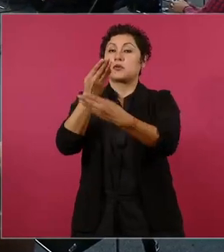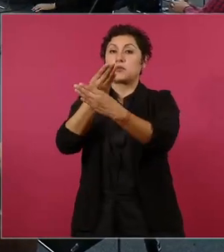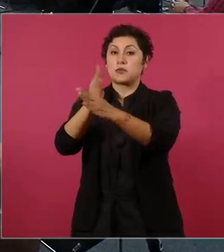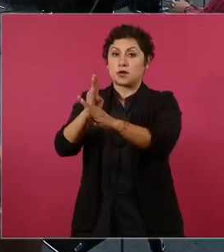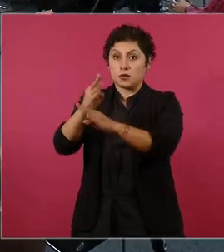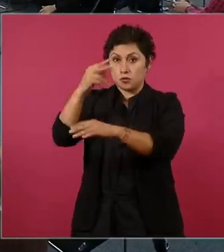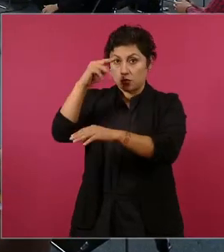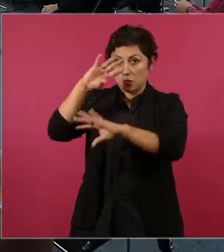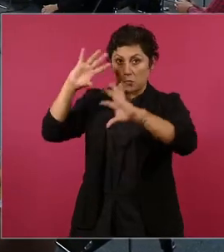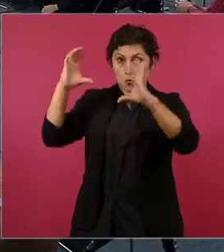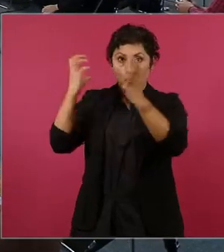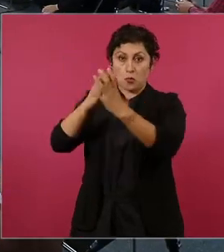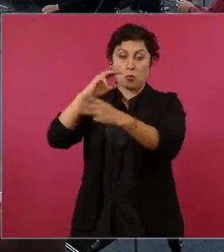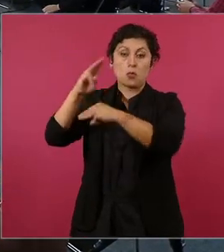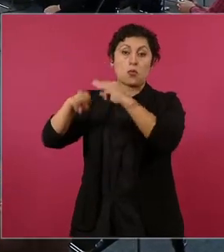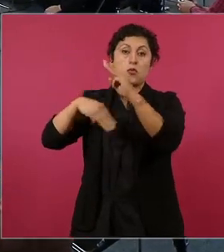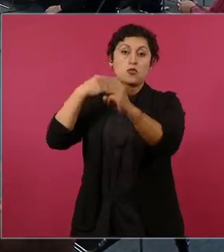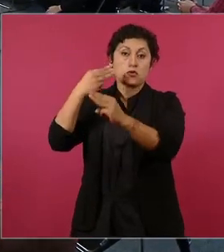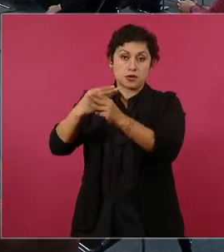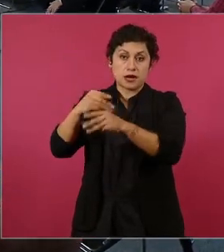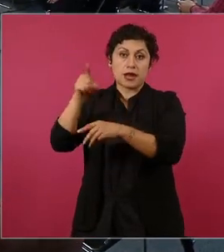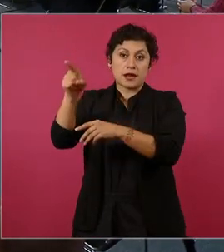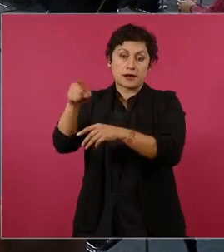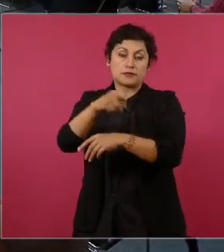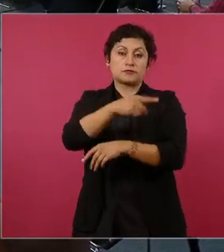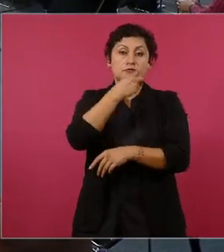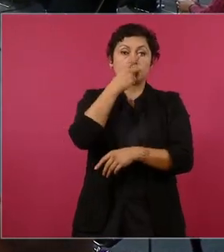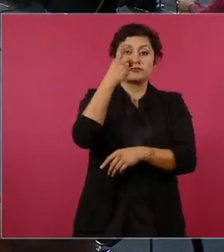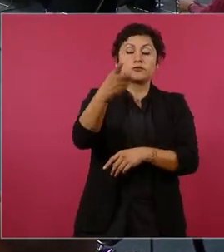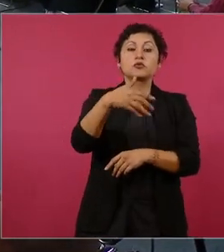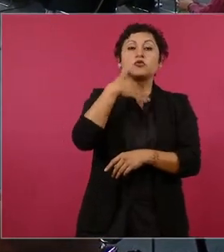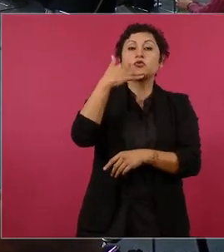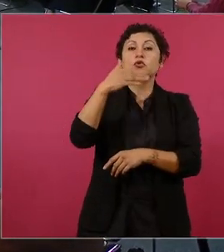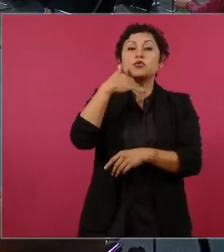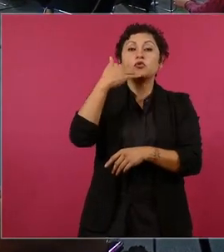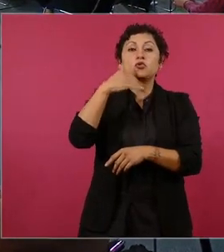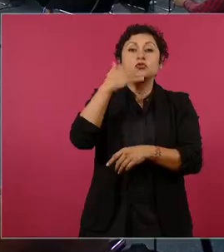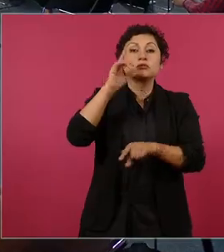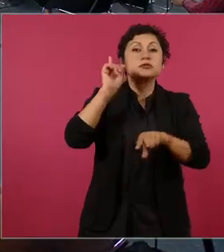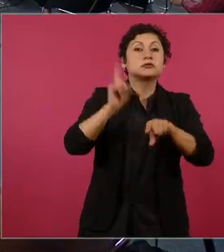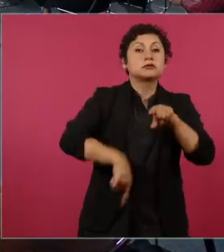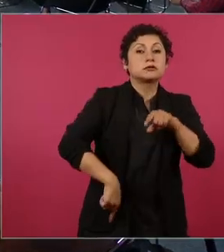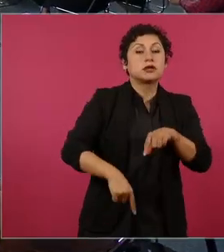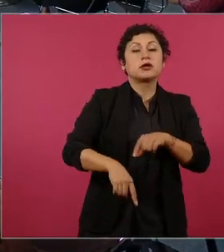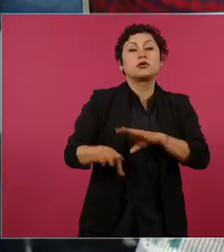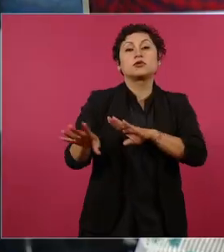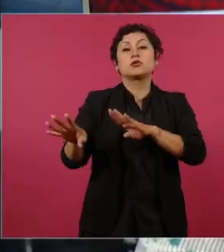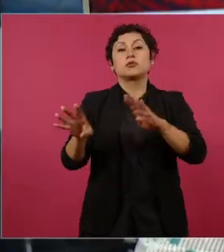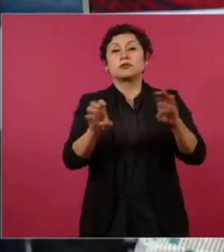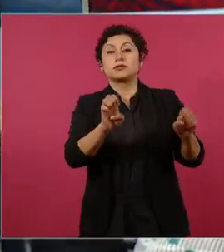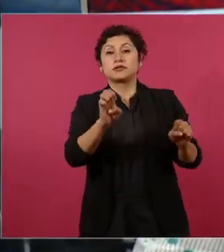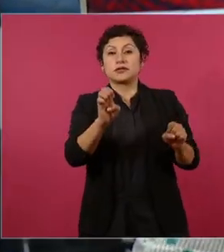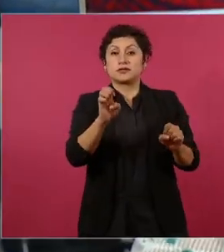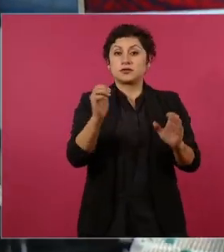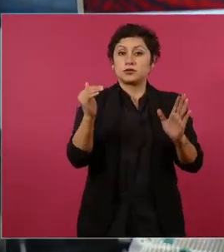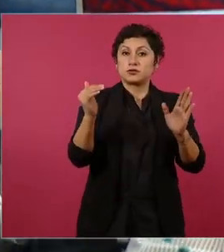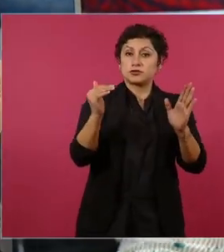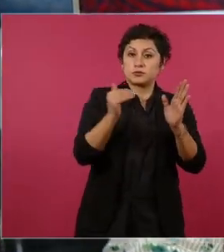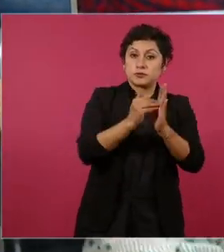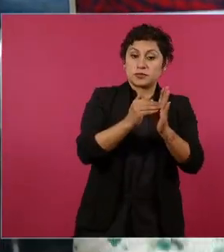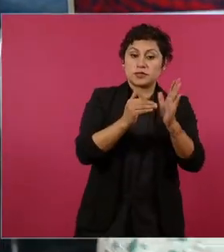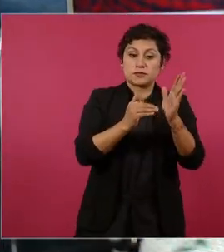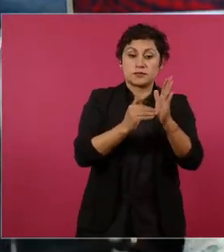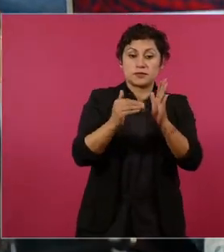por el tema de corrupción se podría, en el caso de México, abatir 900 mil millones de pesos al año, 900 mil